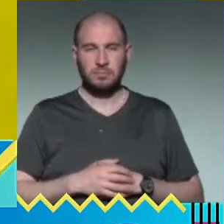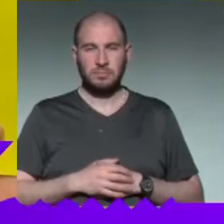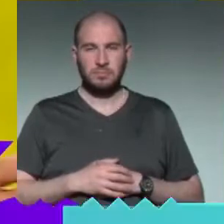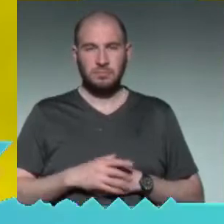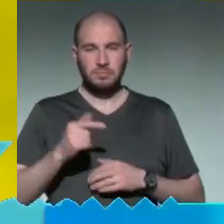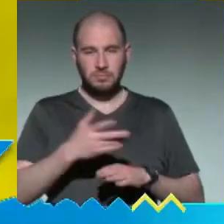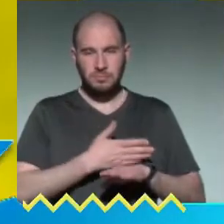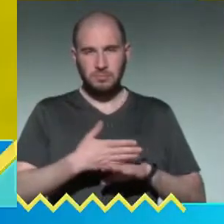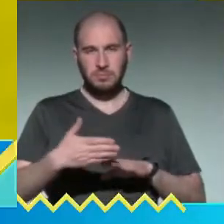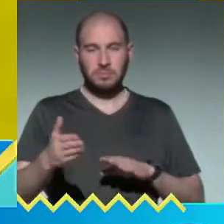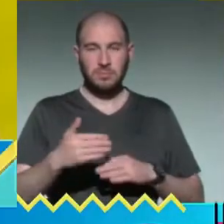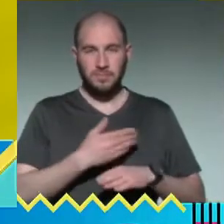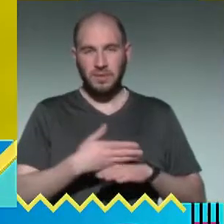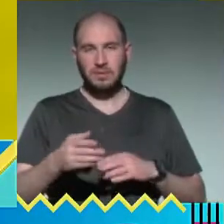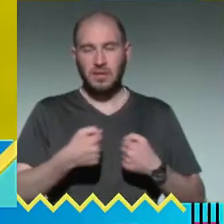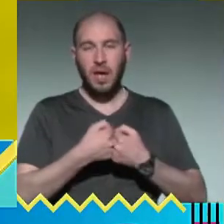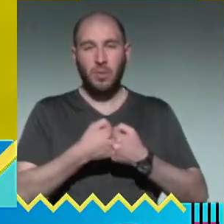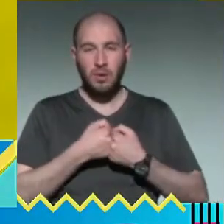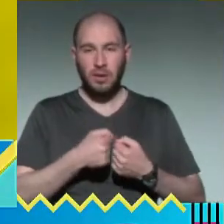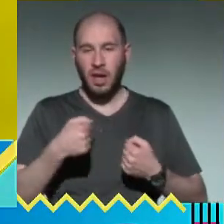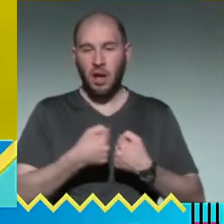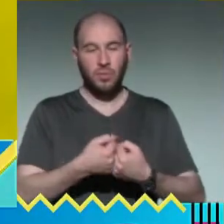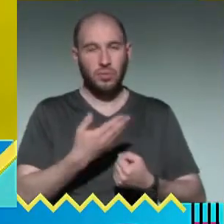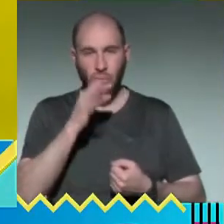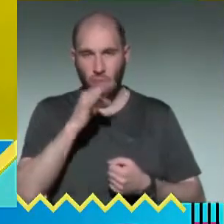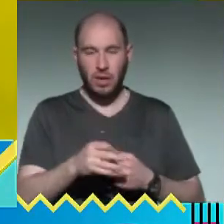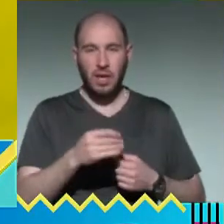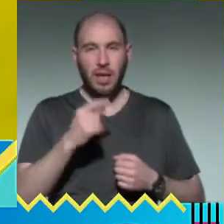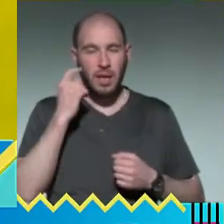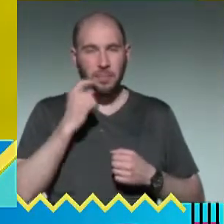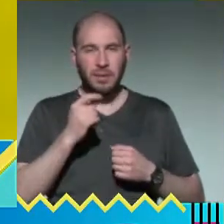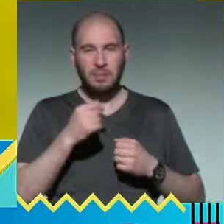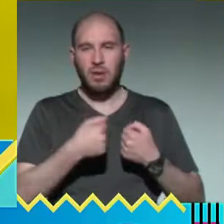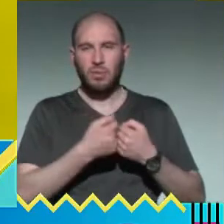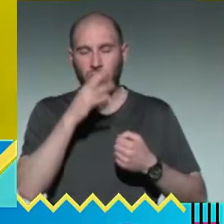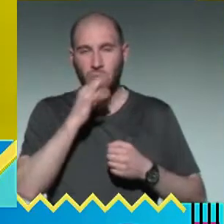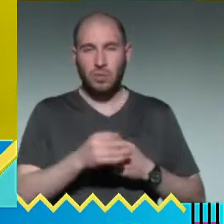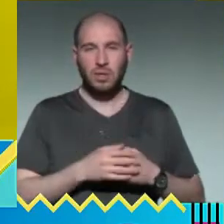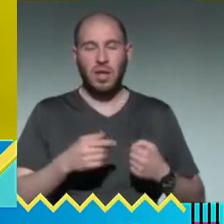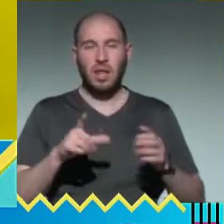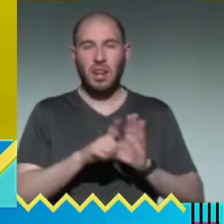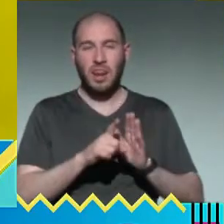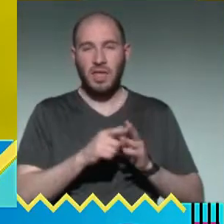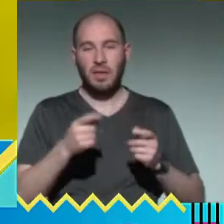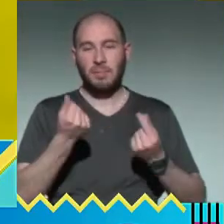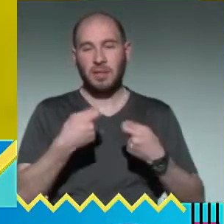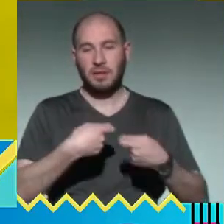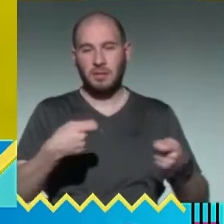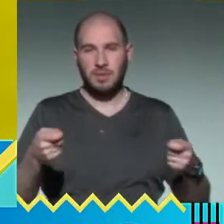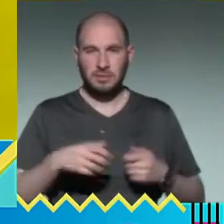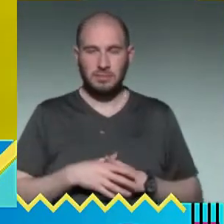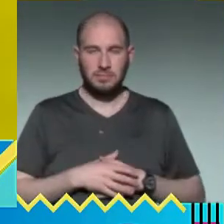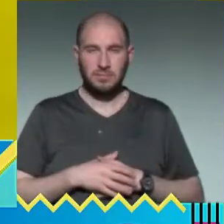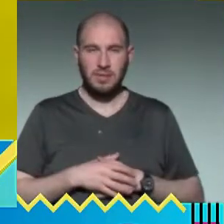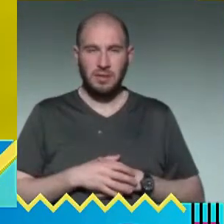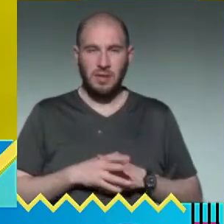se continuara, mientras tanto se negociaba y nunca se negoció. Menem nunca negoció la ley de coparticipación. Digamos,